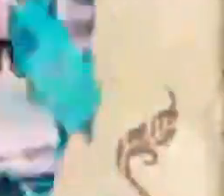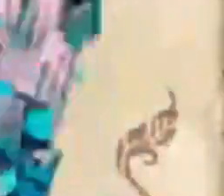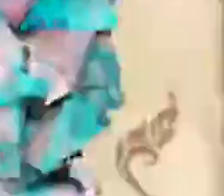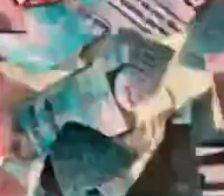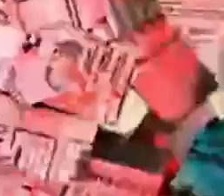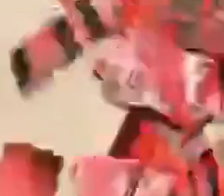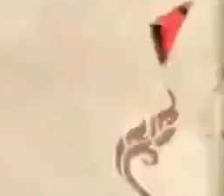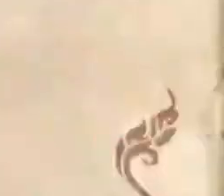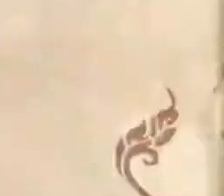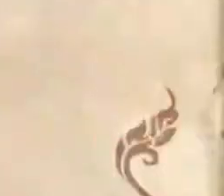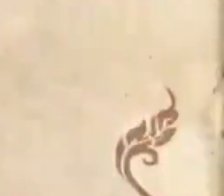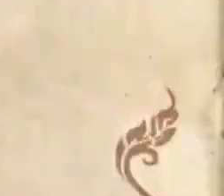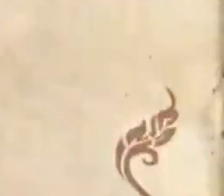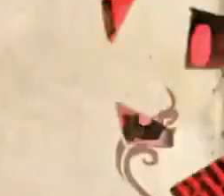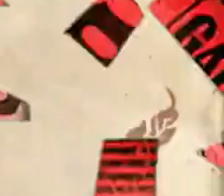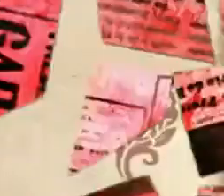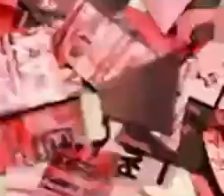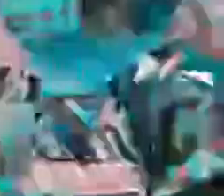algunos parientes míos.